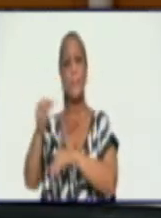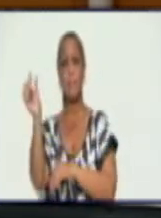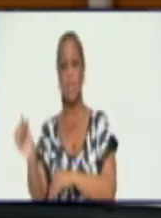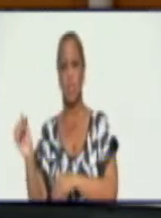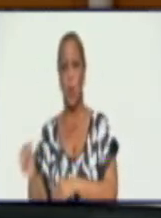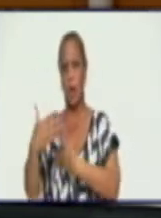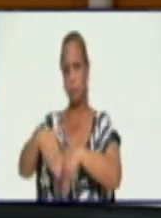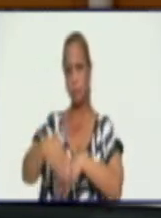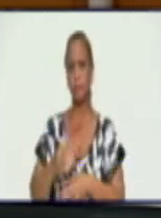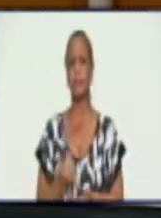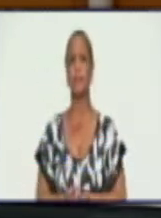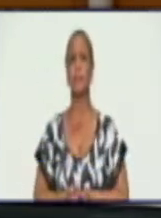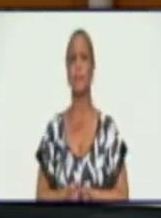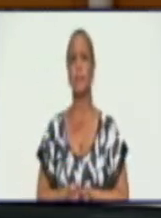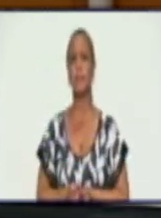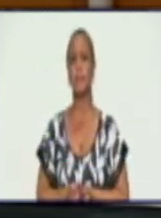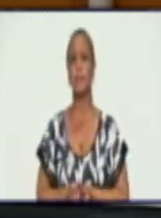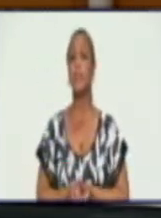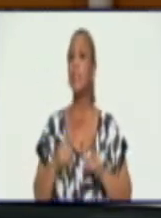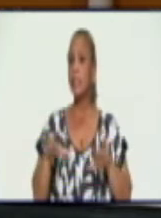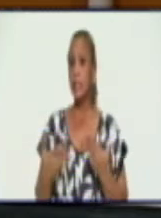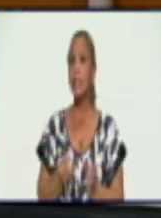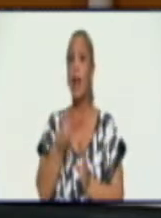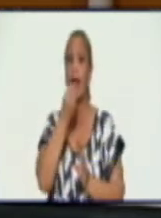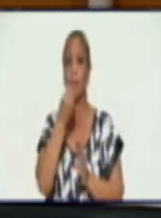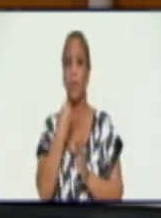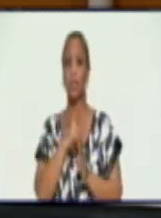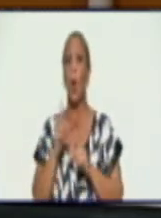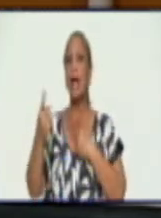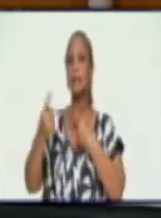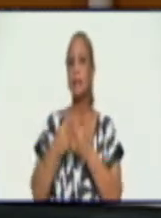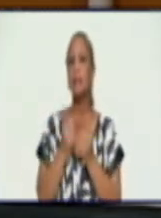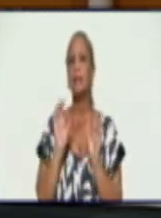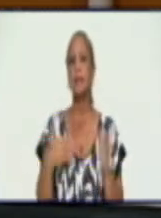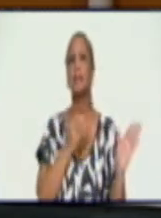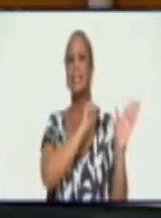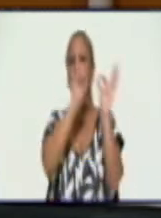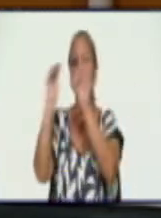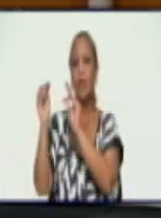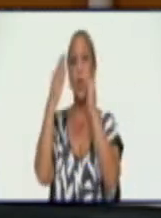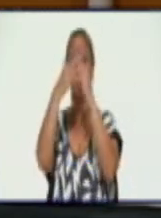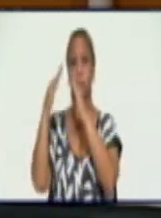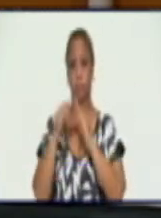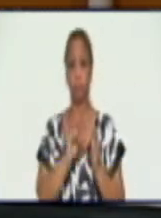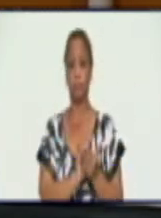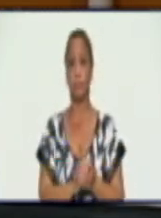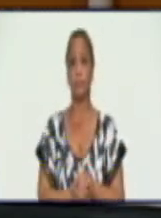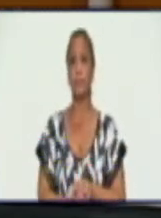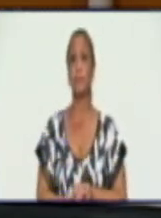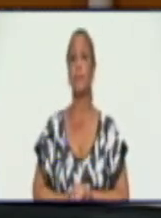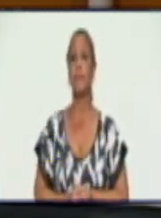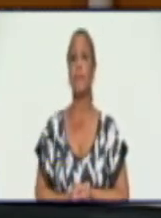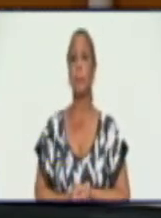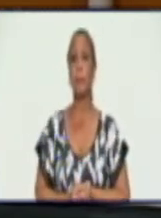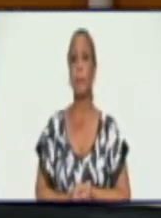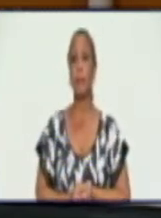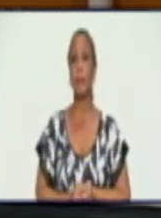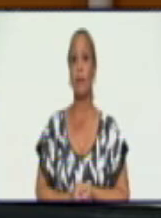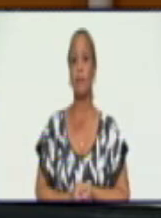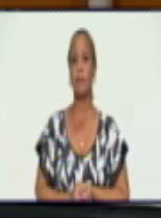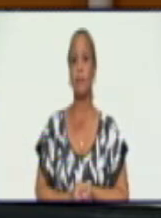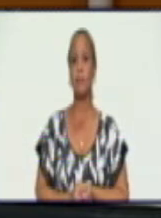quien tiene acaso los alimentos nos estamos acercando al entorno el barrio y dejando claro cómo